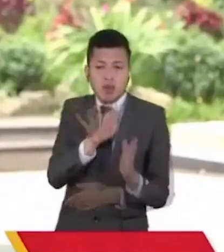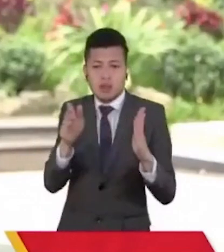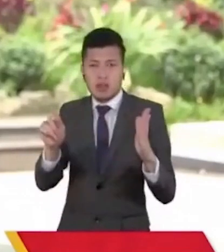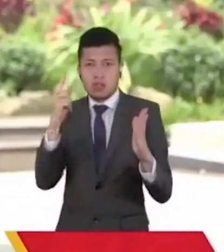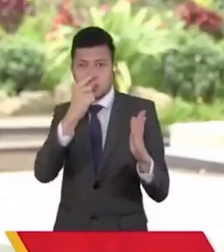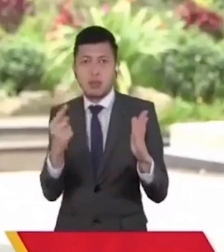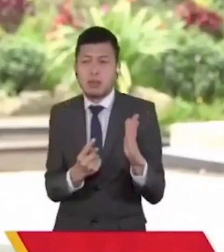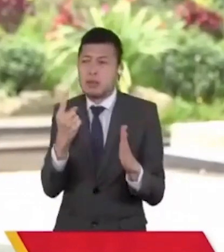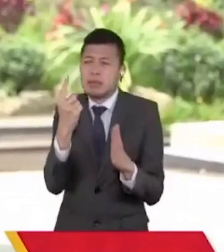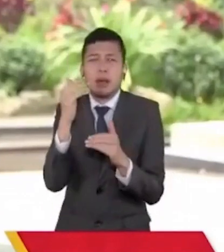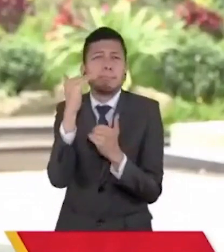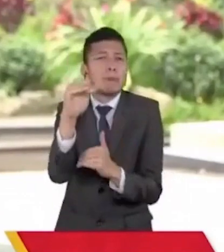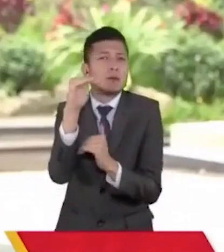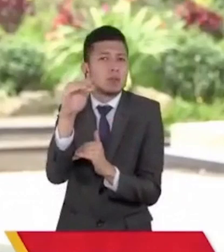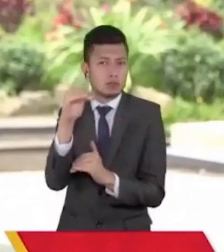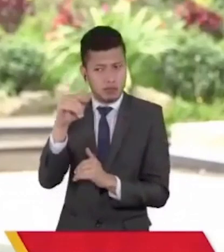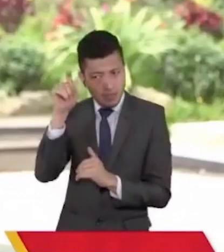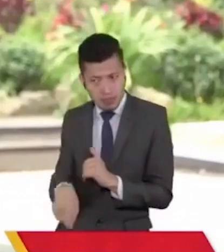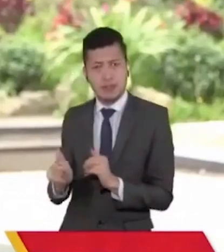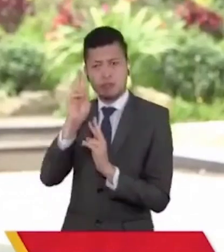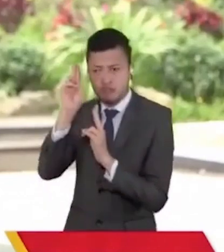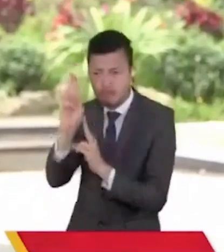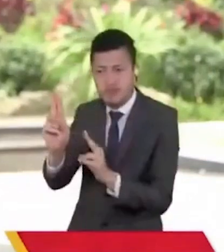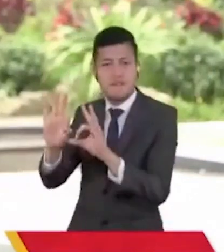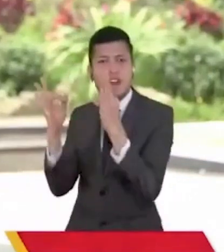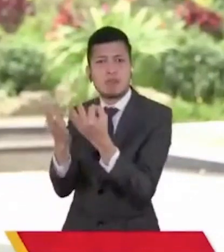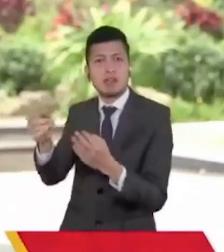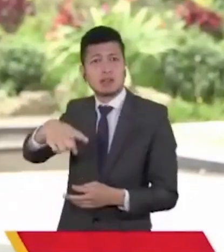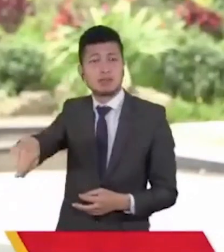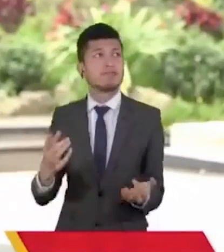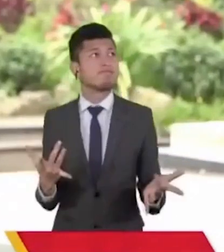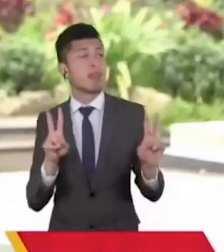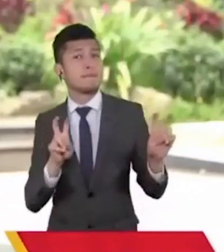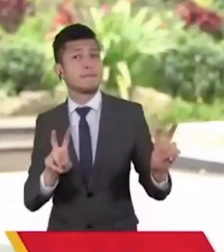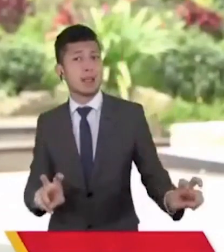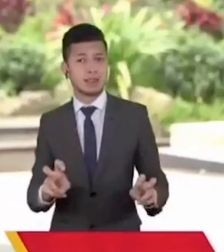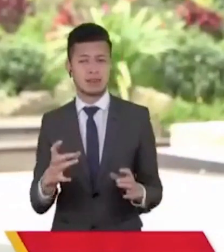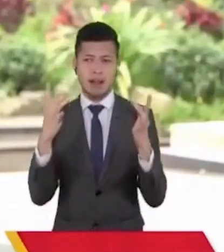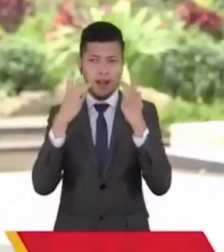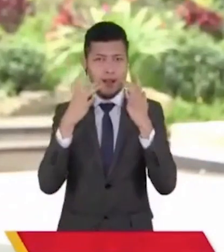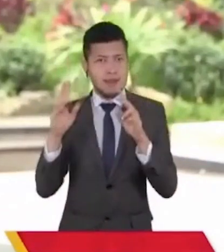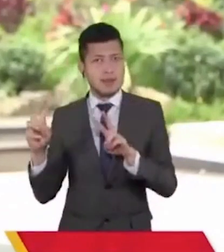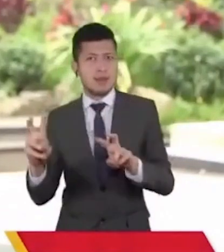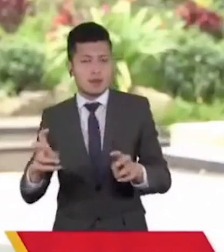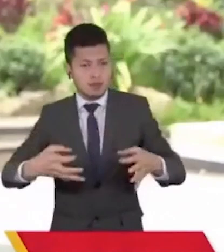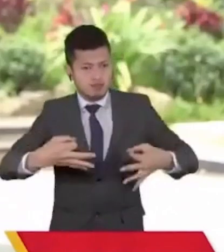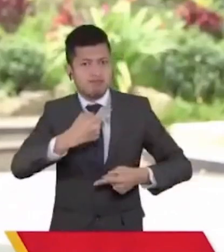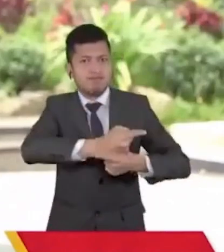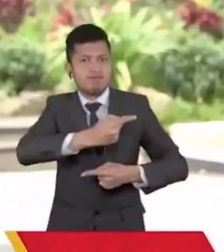garantía que se le debe dar a las familias que esperan una investigación imparcial,